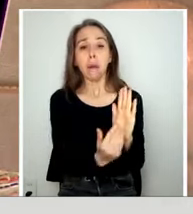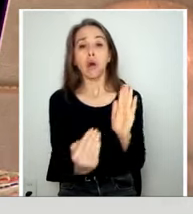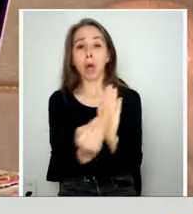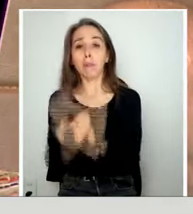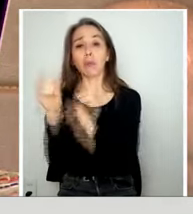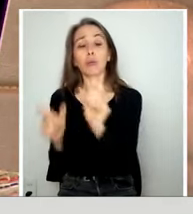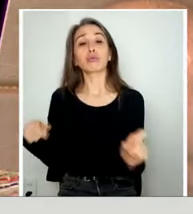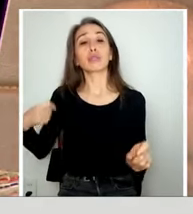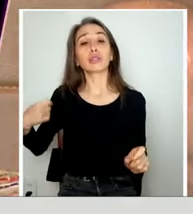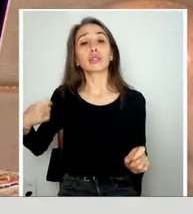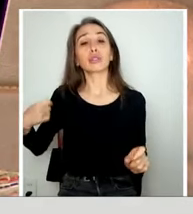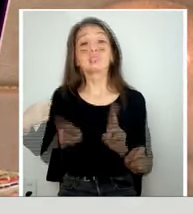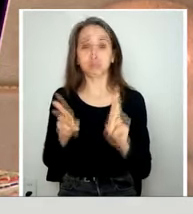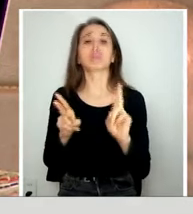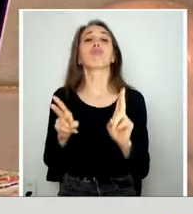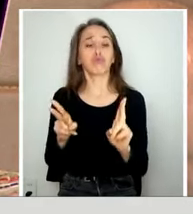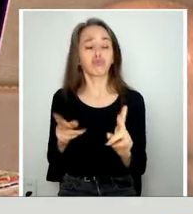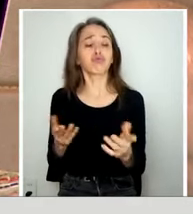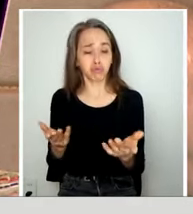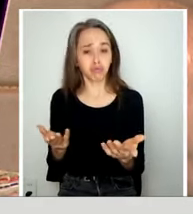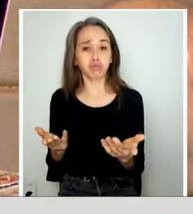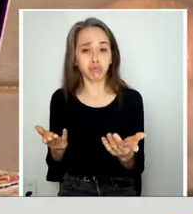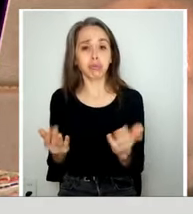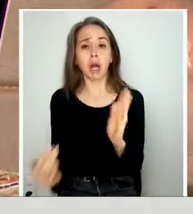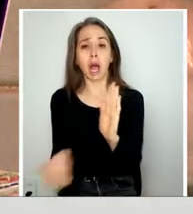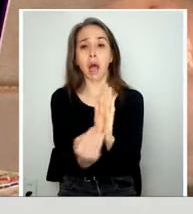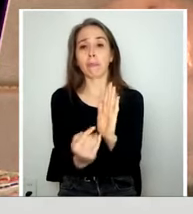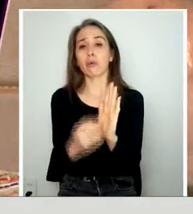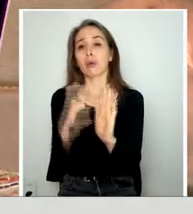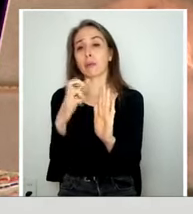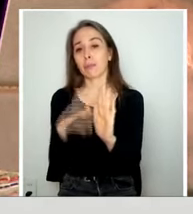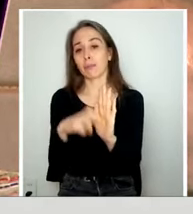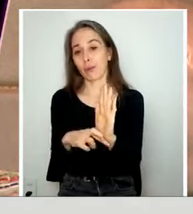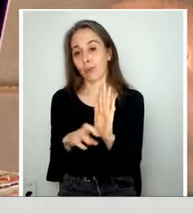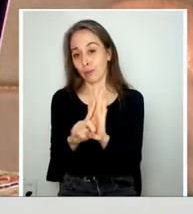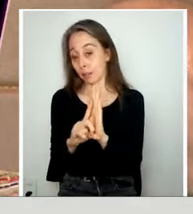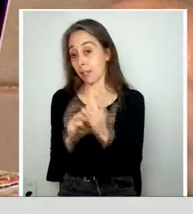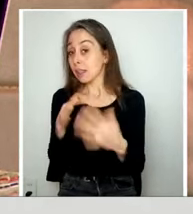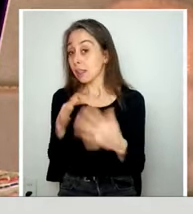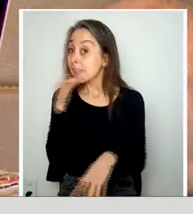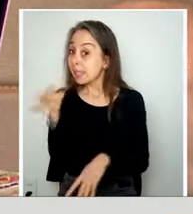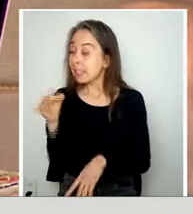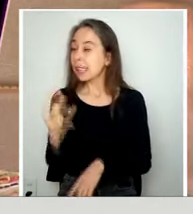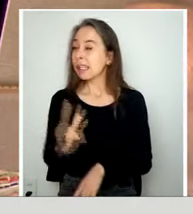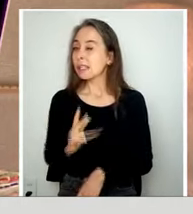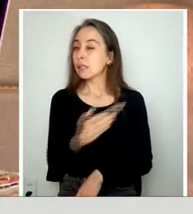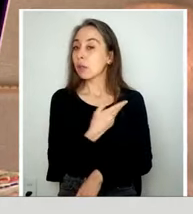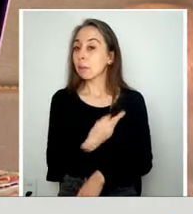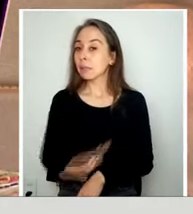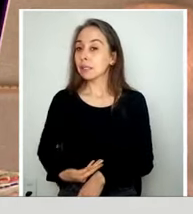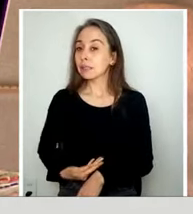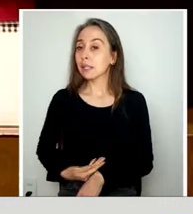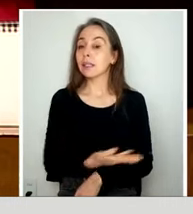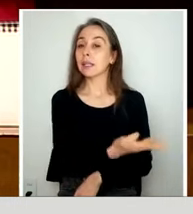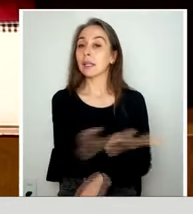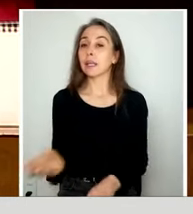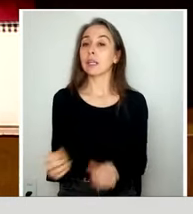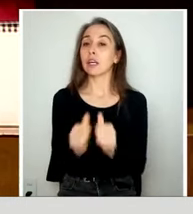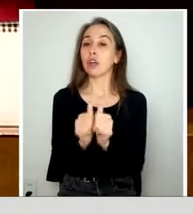estarían disponibles para acompañar esta iniciativa he dicho señor presidente y honorables colegas Muchas gracias